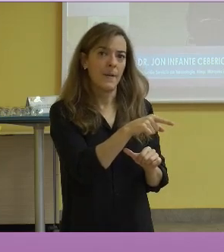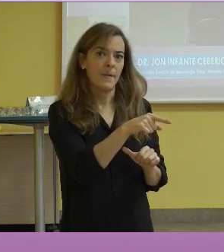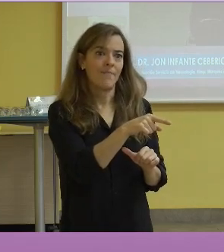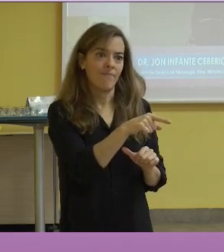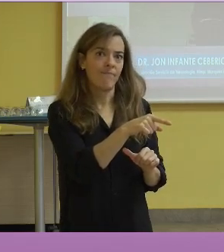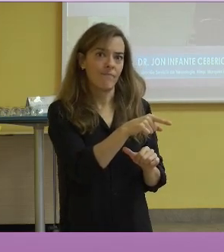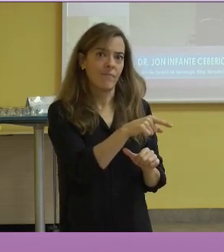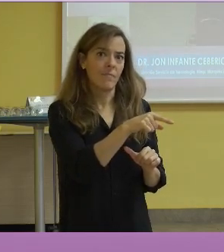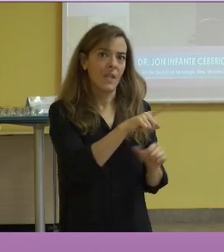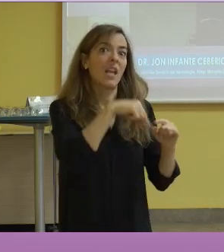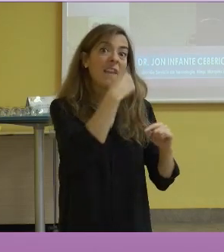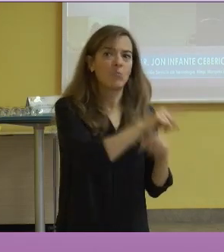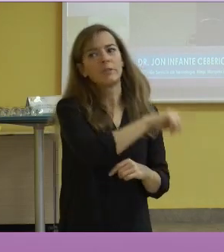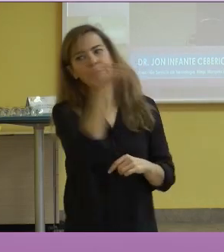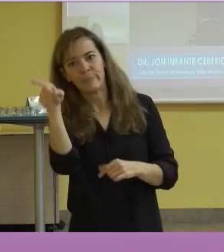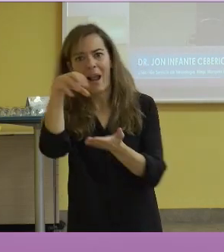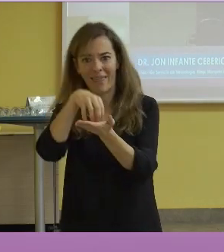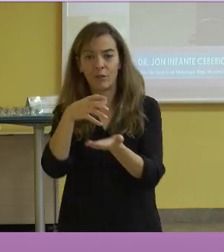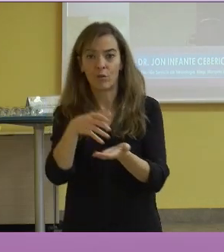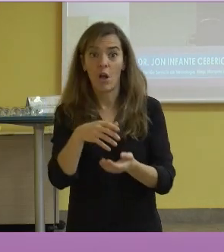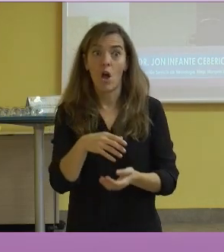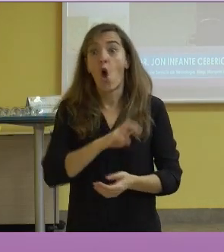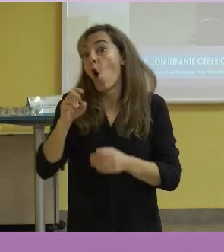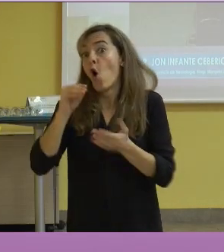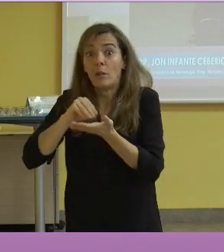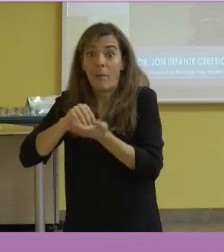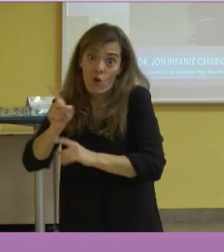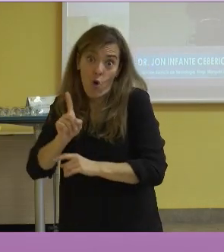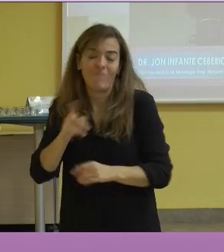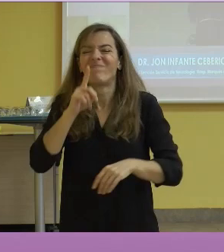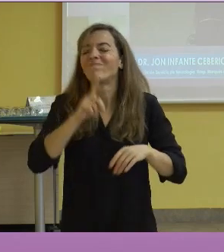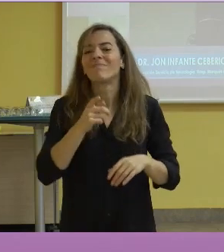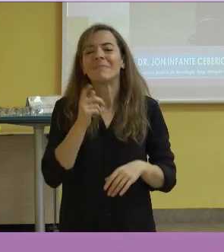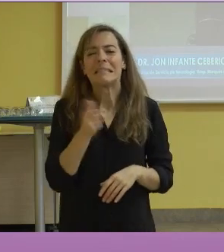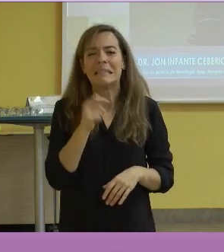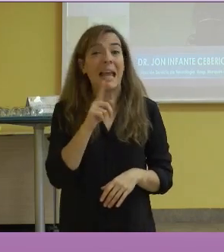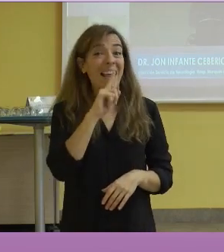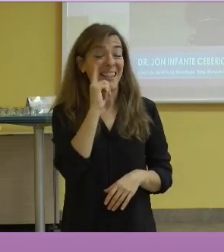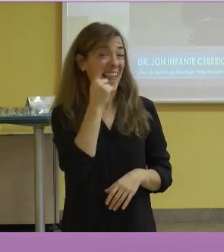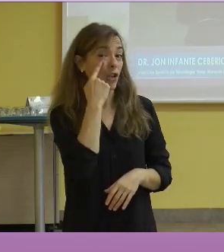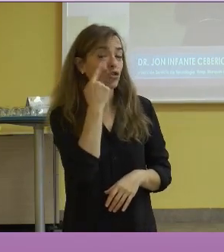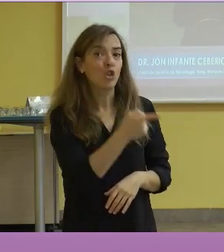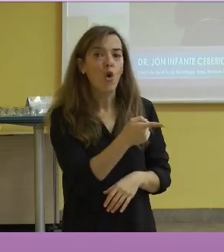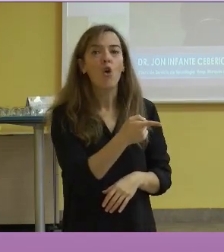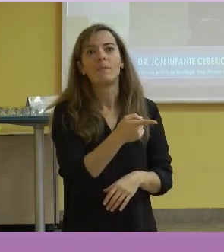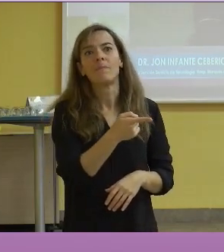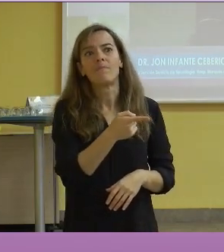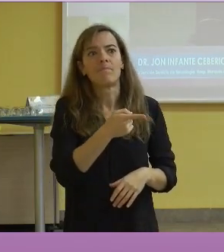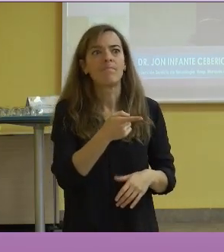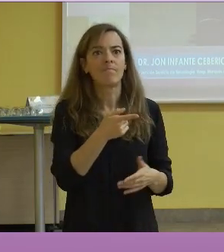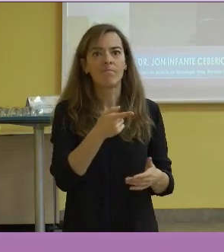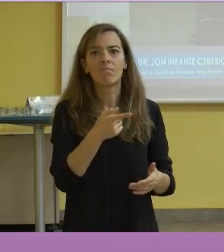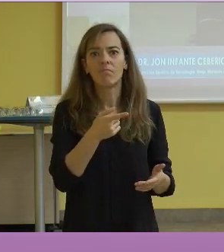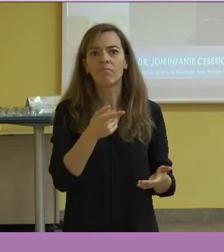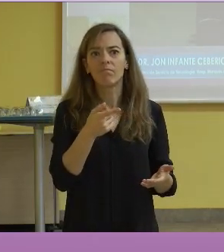Otras veces no. A ver, normalmente siempre el diagnóstico de estos pacientes, bueno, pues hay es decir, que se puede alcanzar el